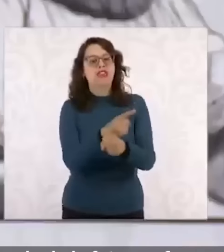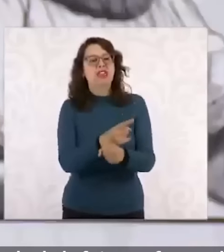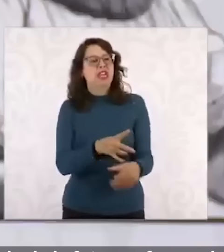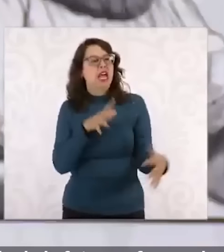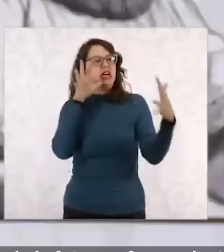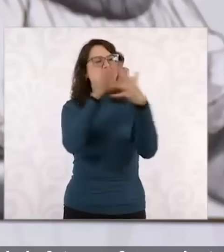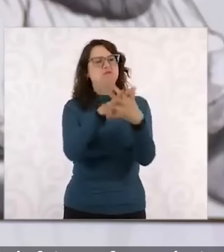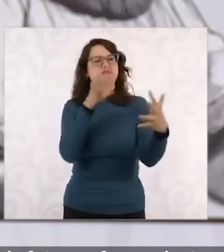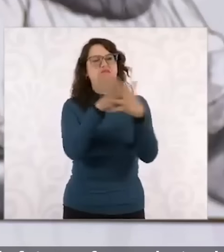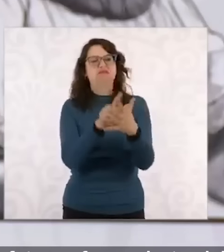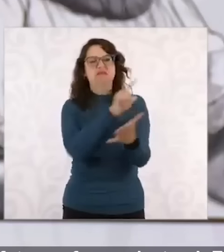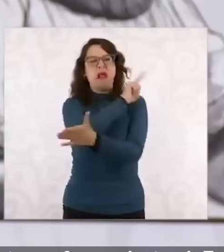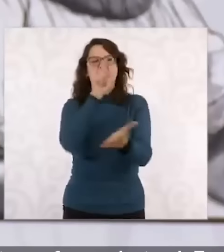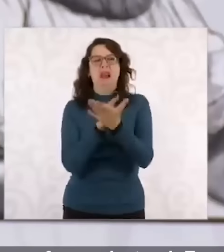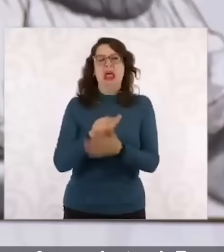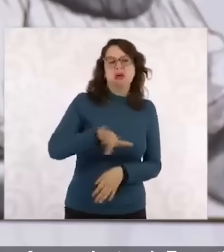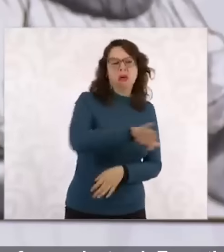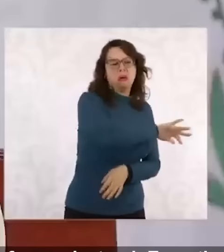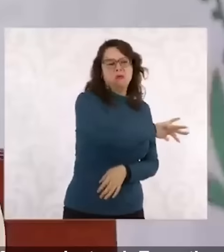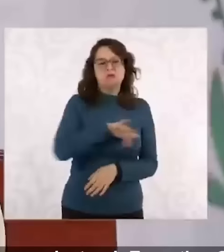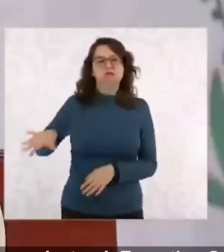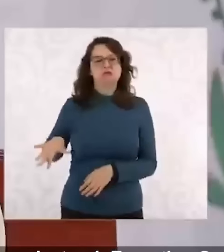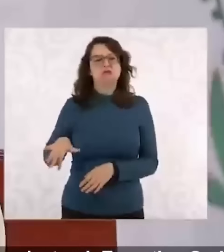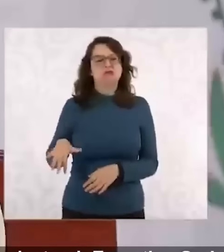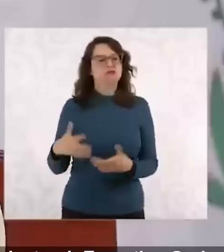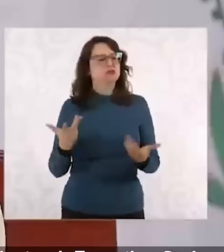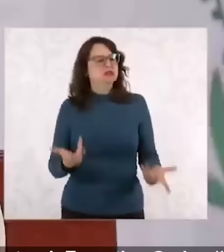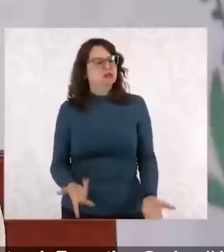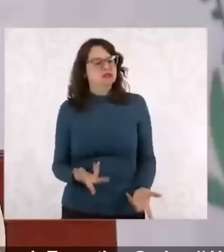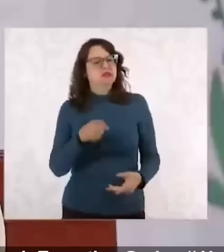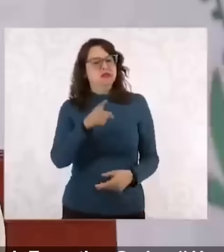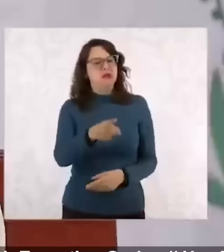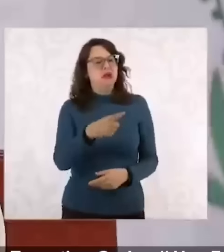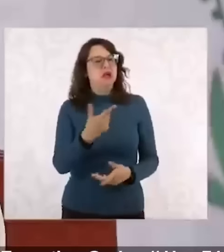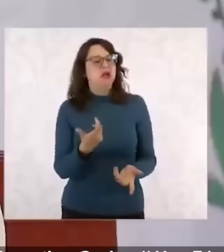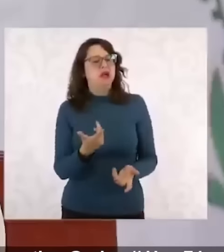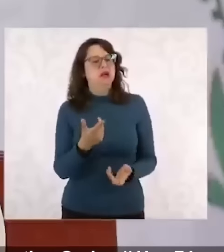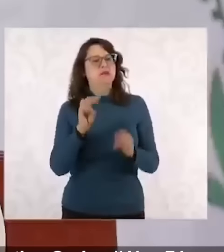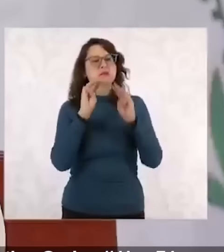leyes, que pone a delincuentes al frente de